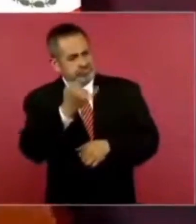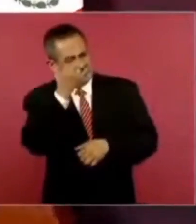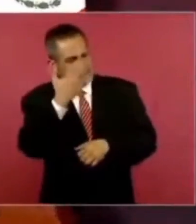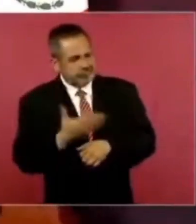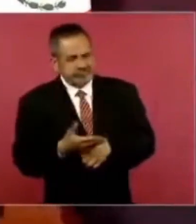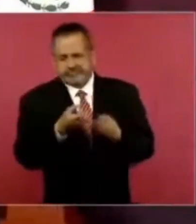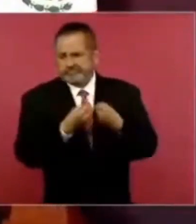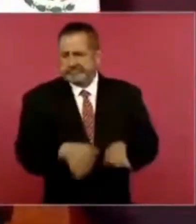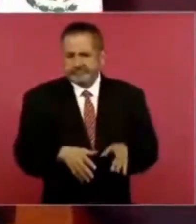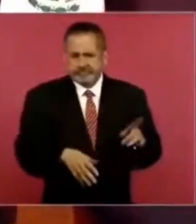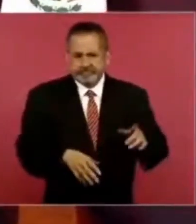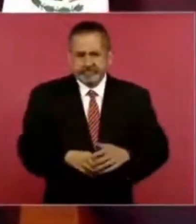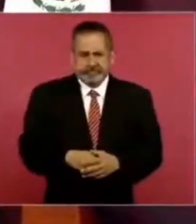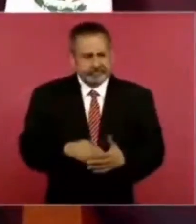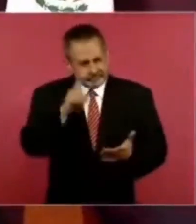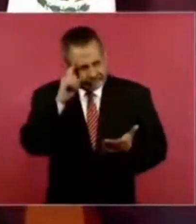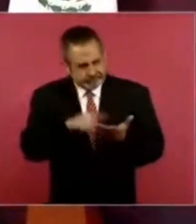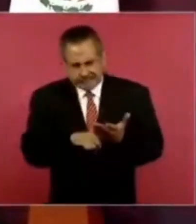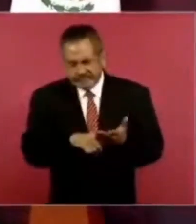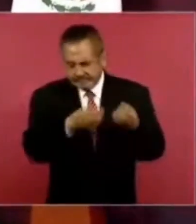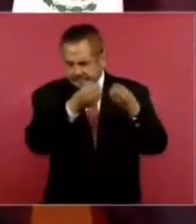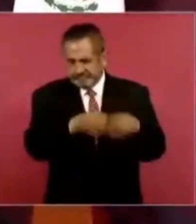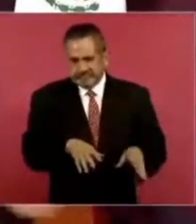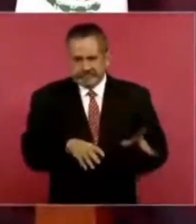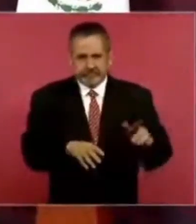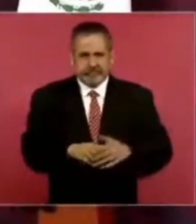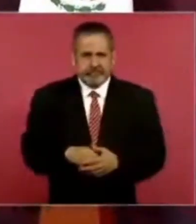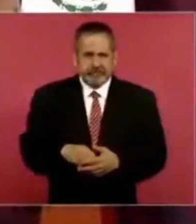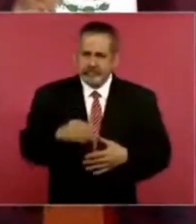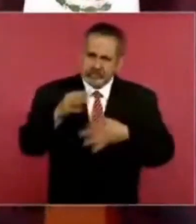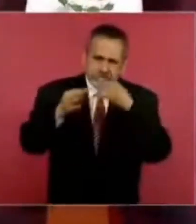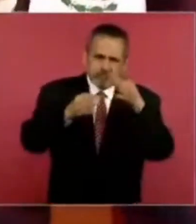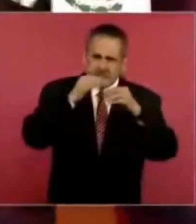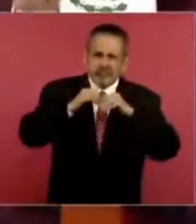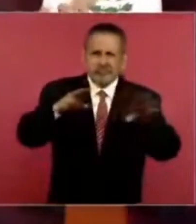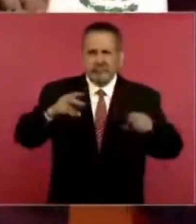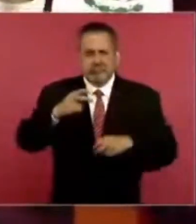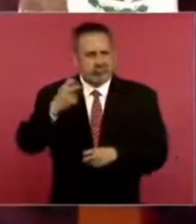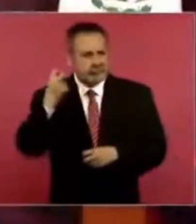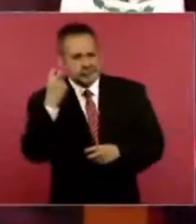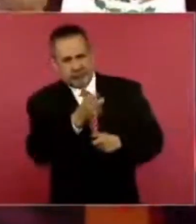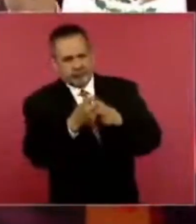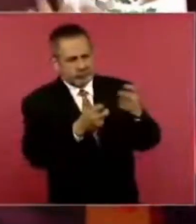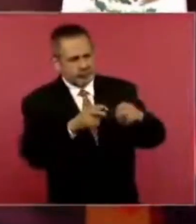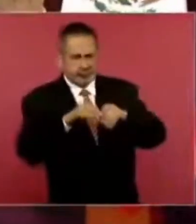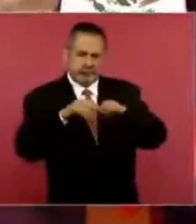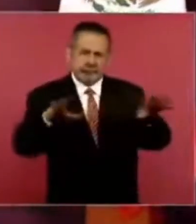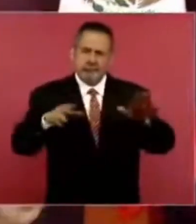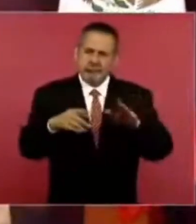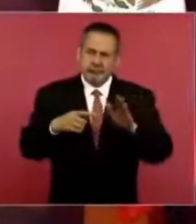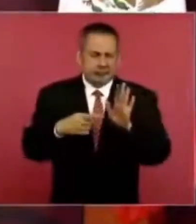legitimidad, credibilidad. Pero es preferible que se